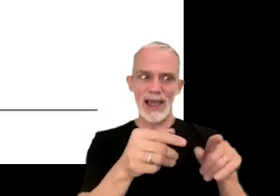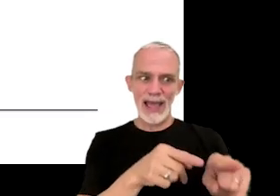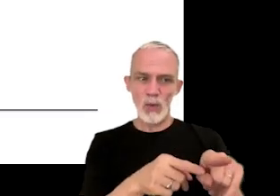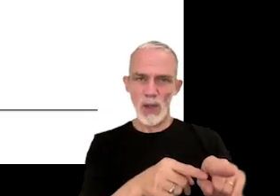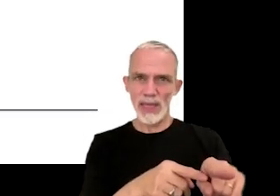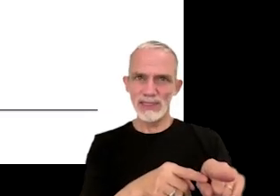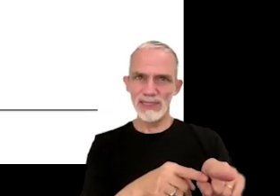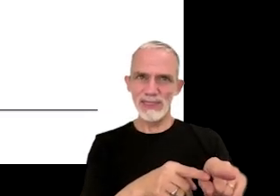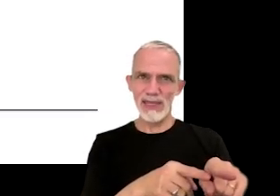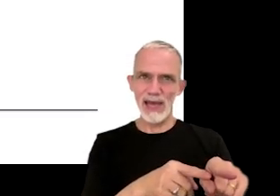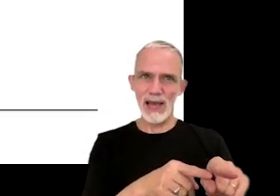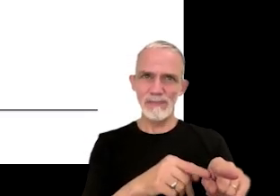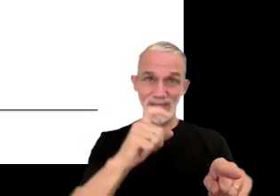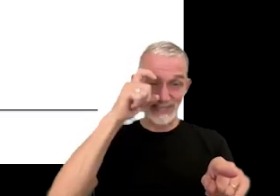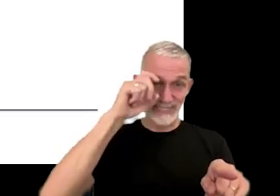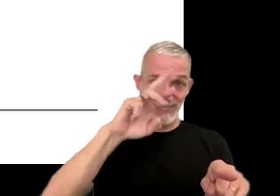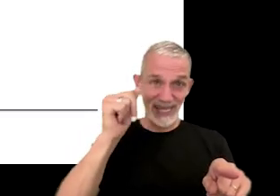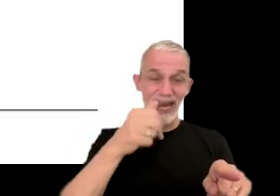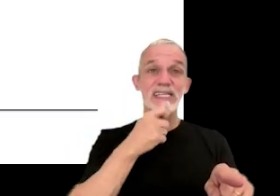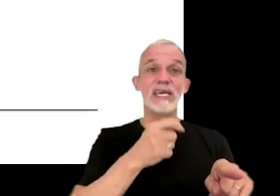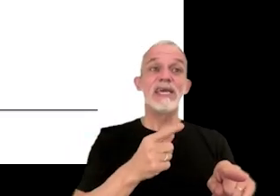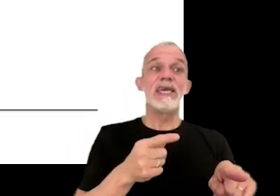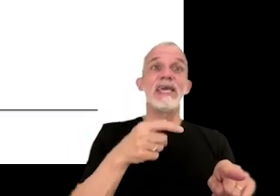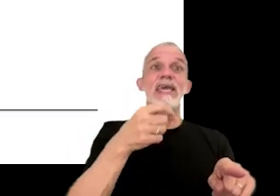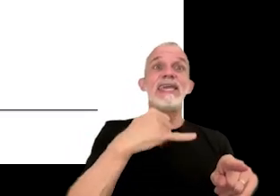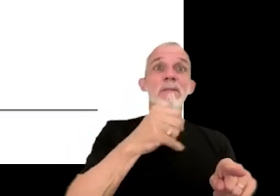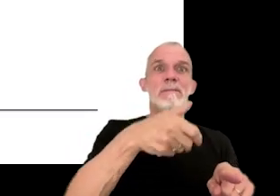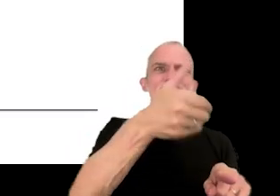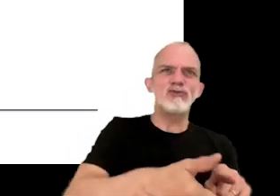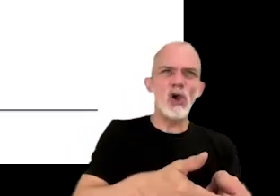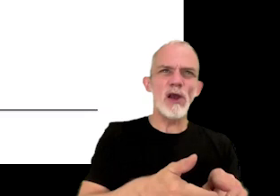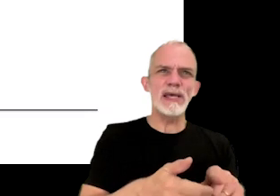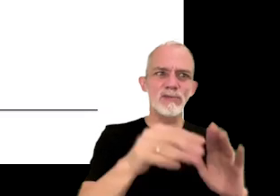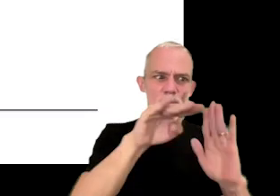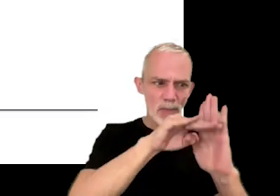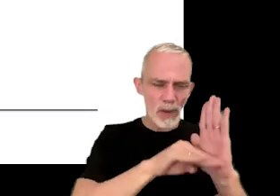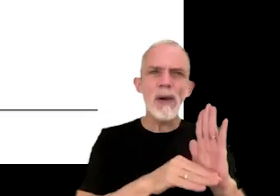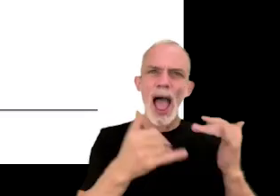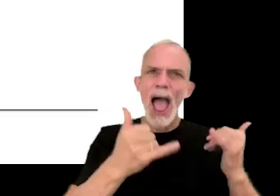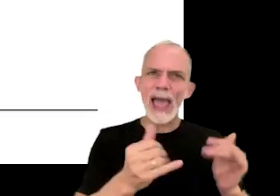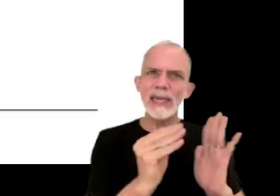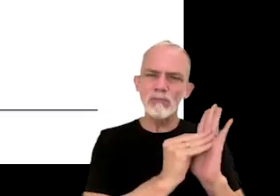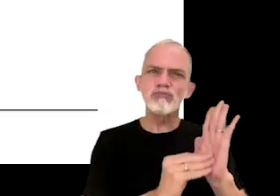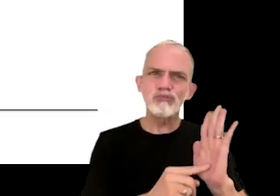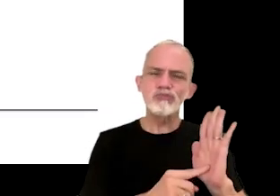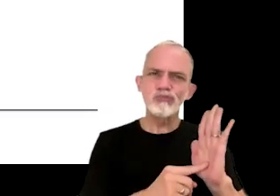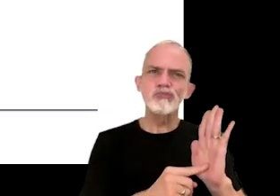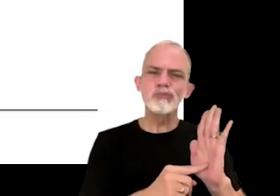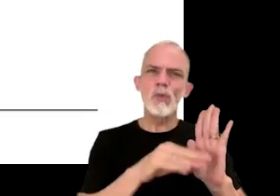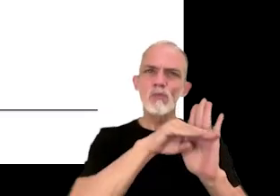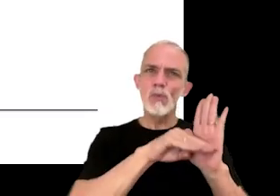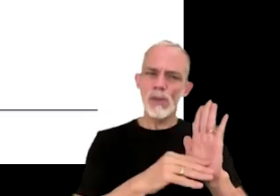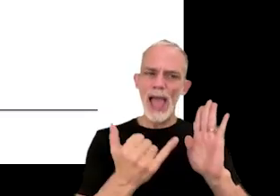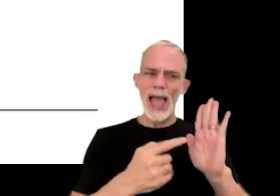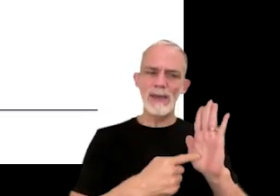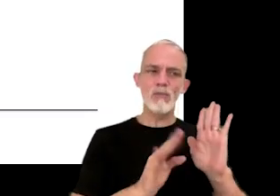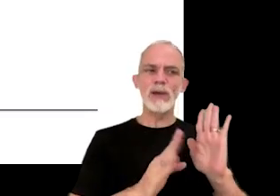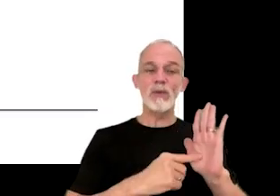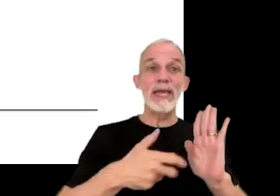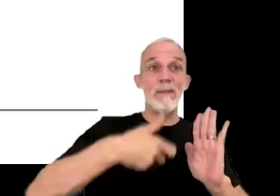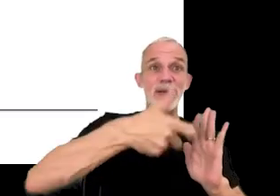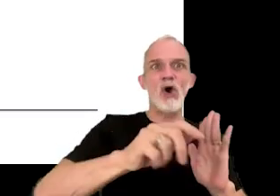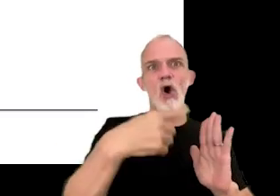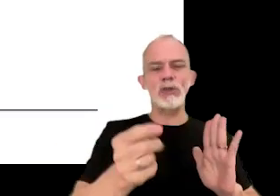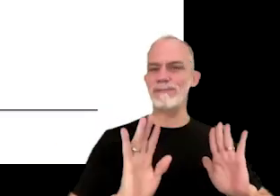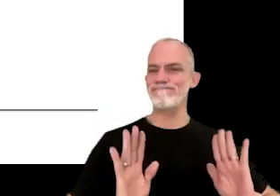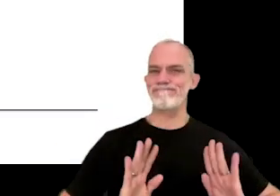si hace inversiones que no sean las expresamente previstas en las normas reglamentarias, en esos